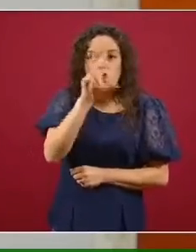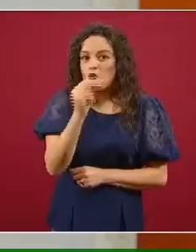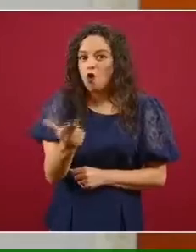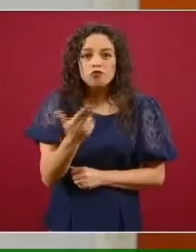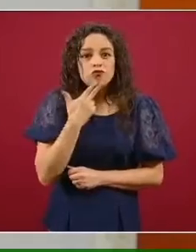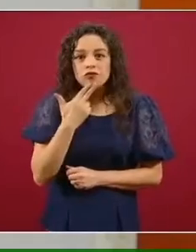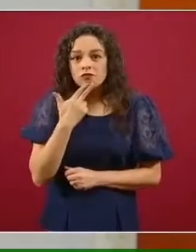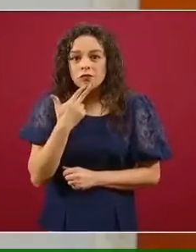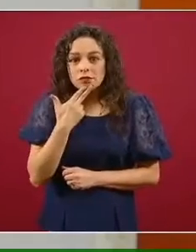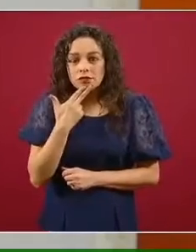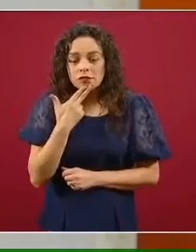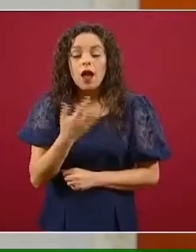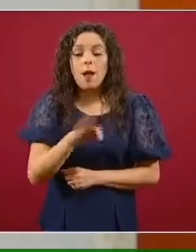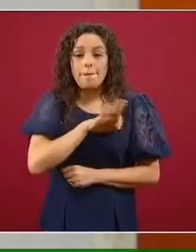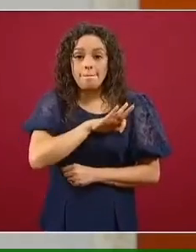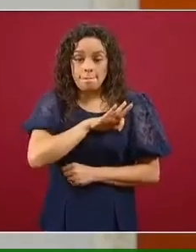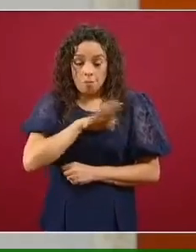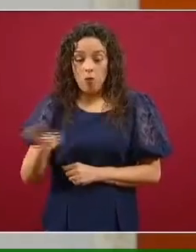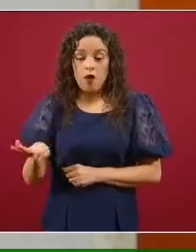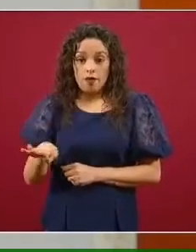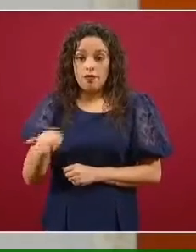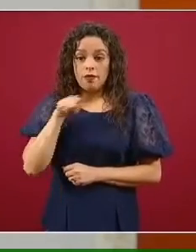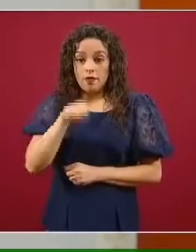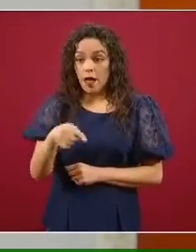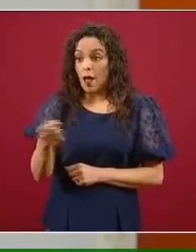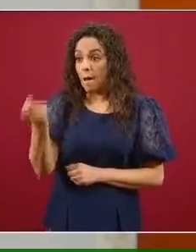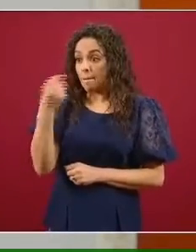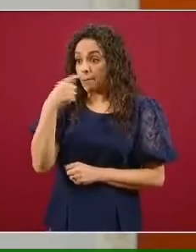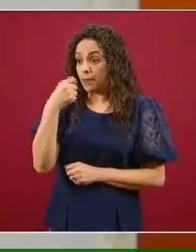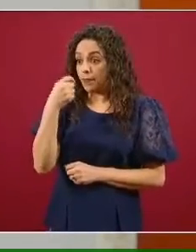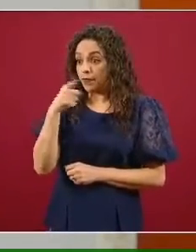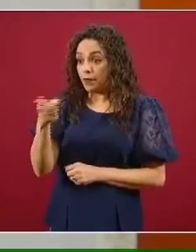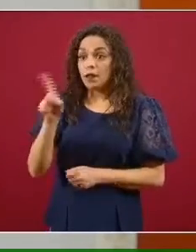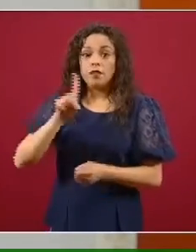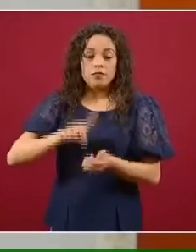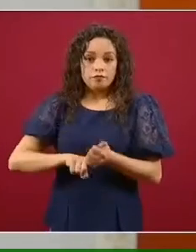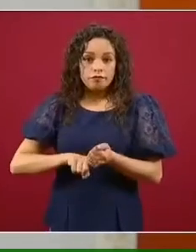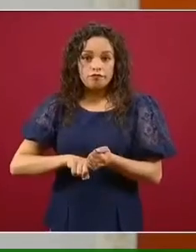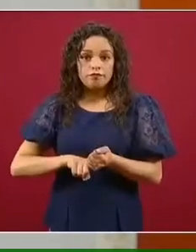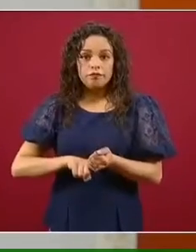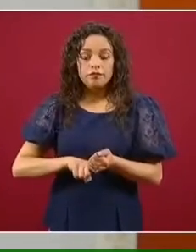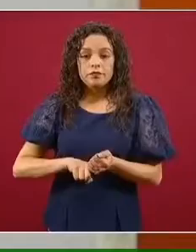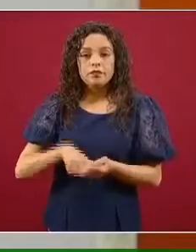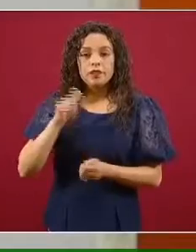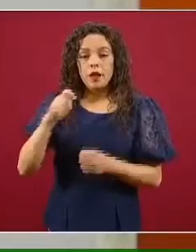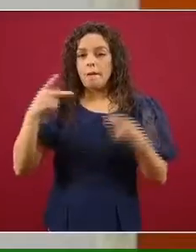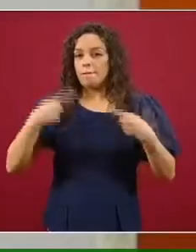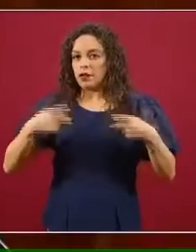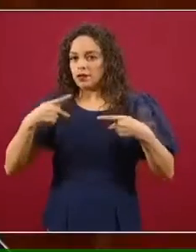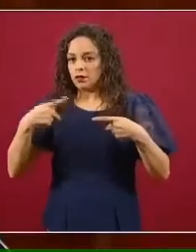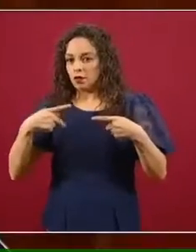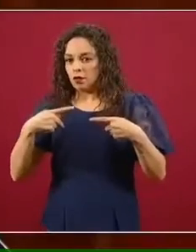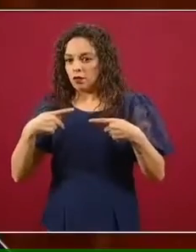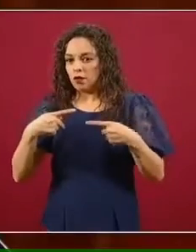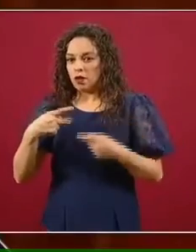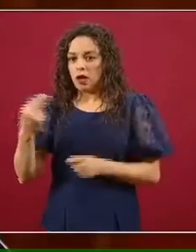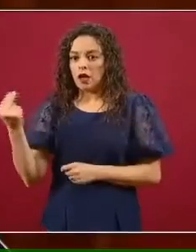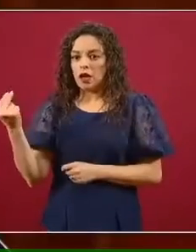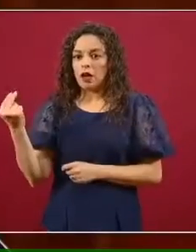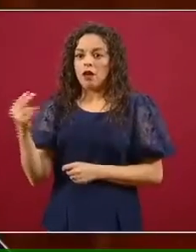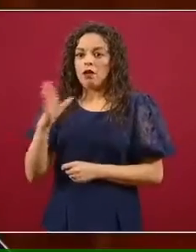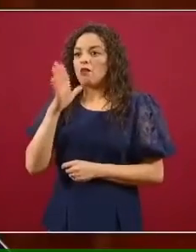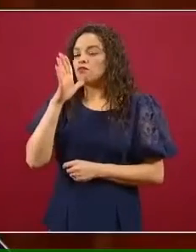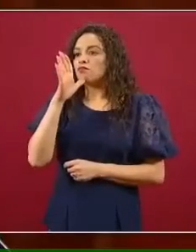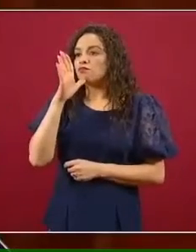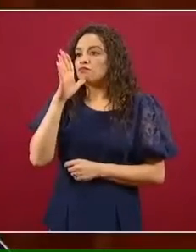ambulatorio, puede llevar a que medicamentos que son sumamente importantes de repente, por ejemplo, para los pacientes que requieren inmunosupresión o que